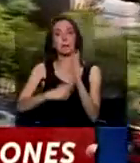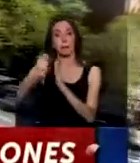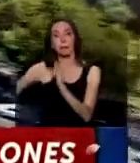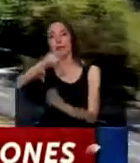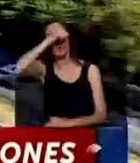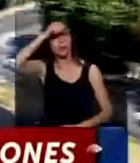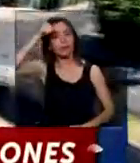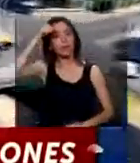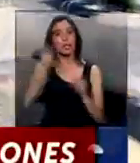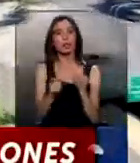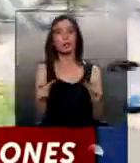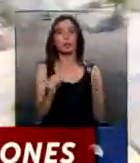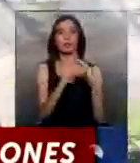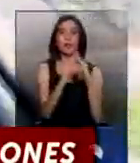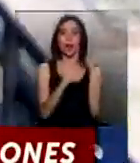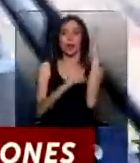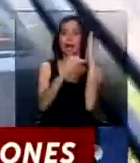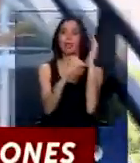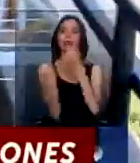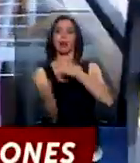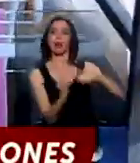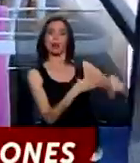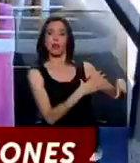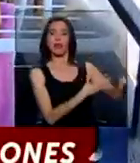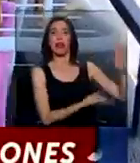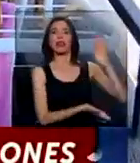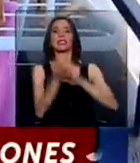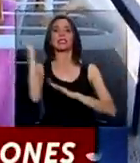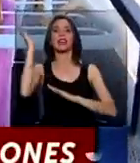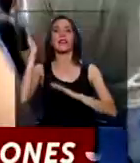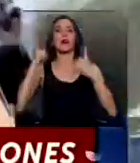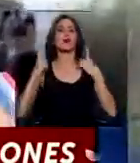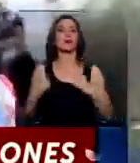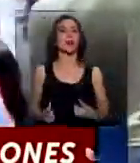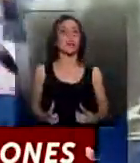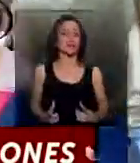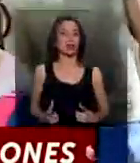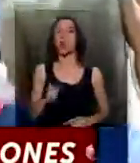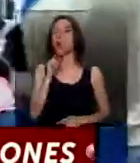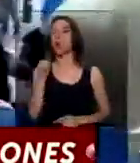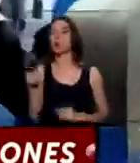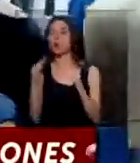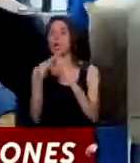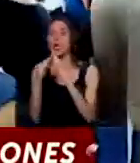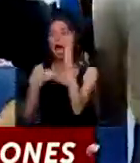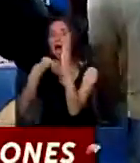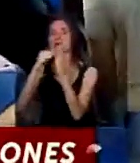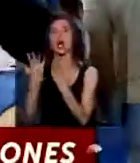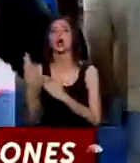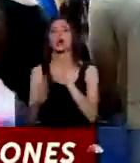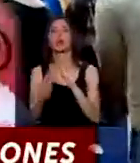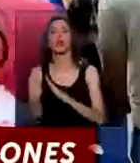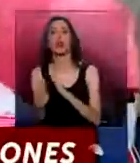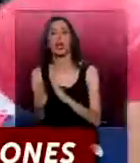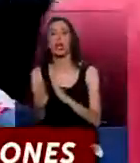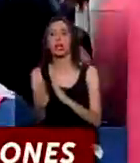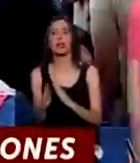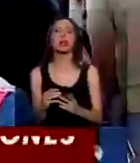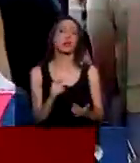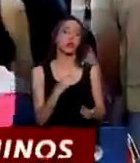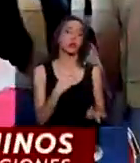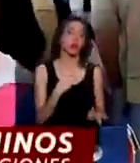las personas dejan sus hogares para viajar a las anheladas vacaciones. ¿Cómo protege usted su casa en las vacaciones?